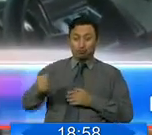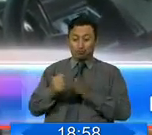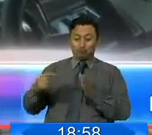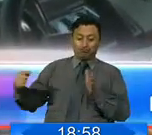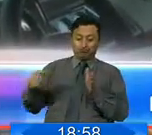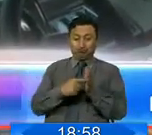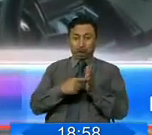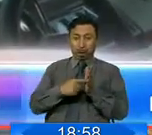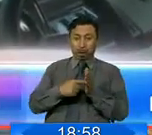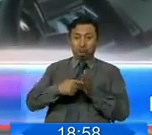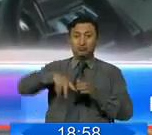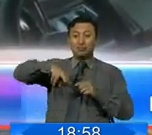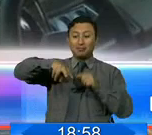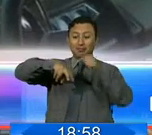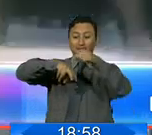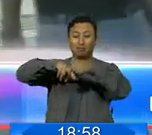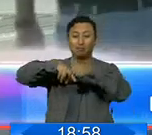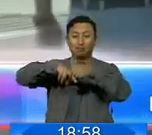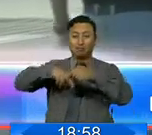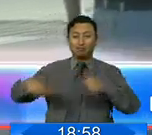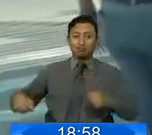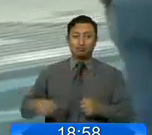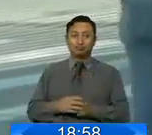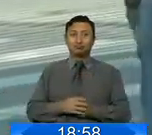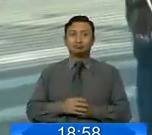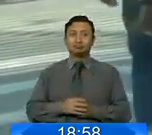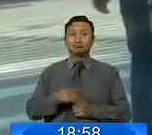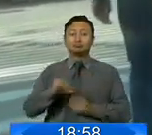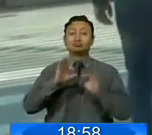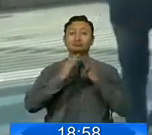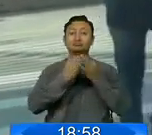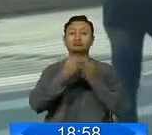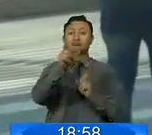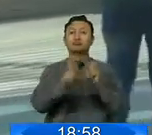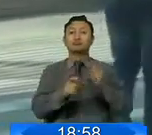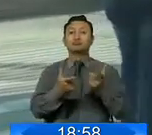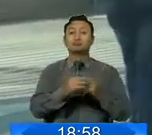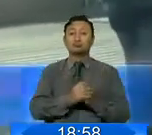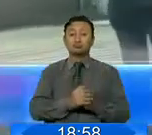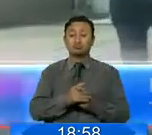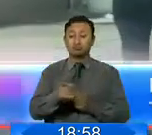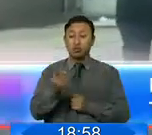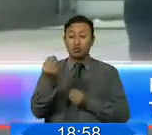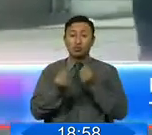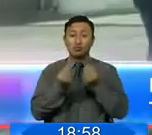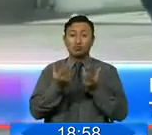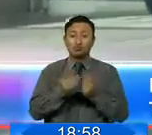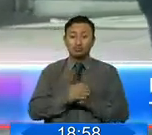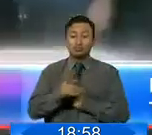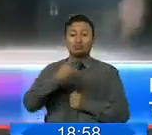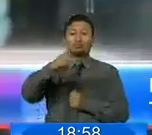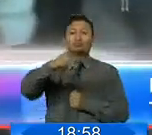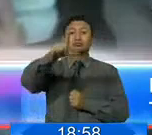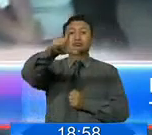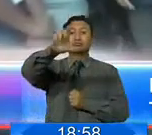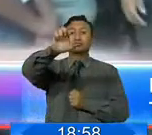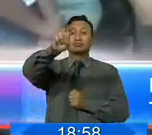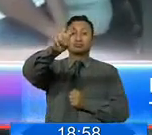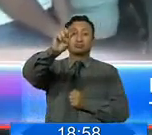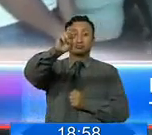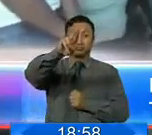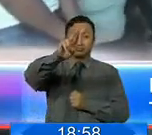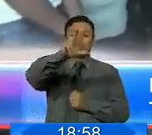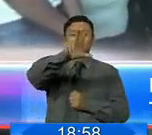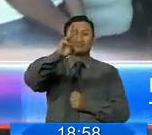bala, y le pasa al otro lado. De su parte, familiares del fallecido expresaron que lo único que pretendía Clever Castillo, de 36 años de edad,